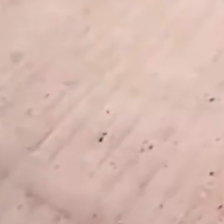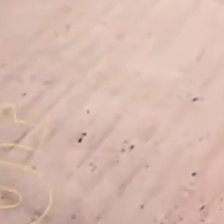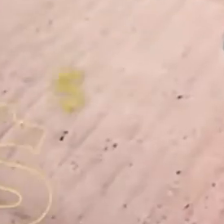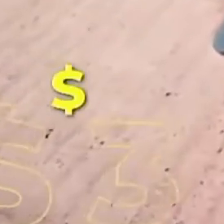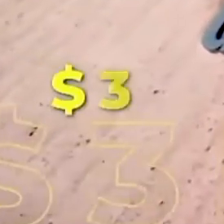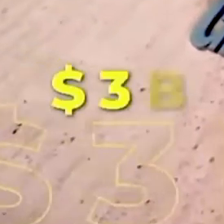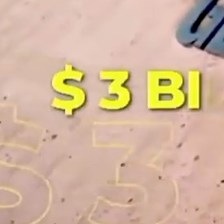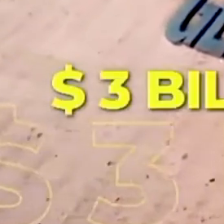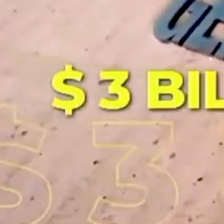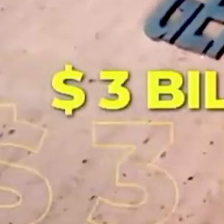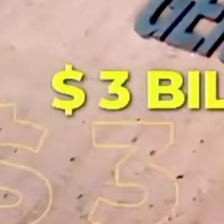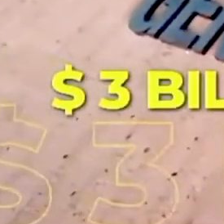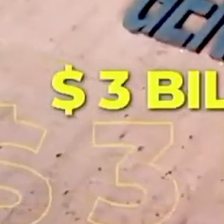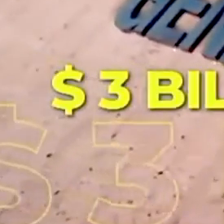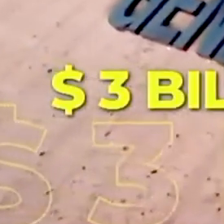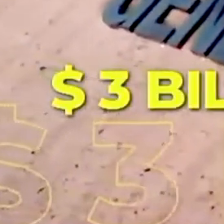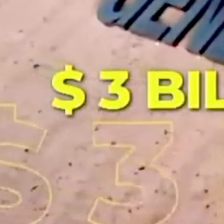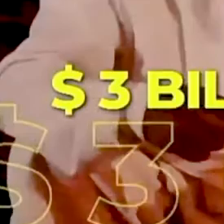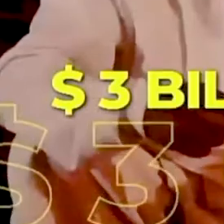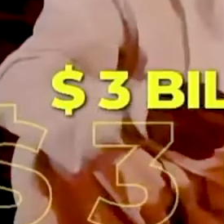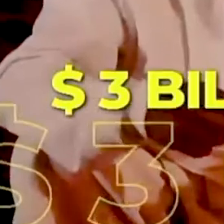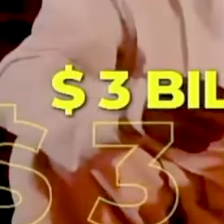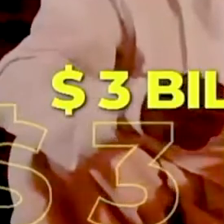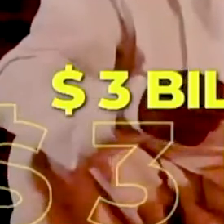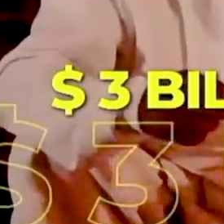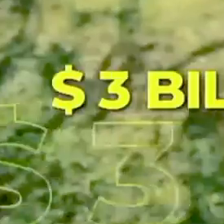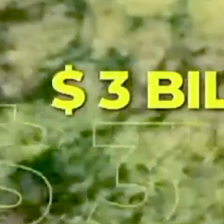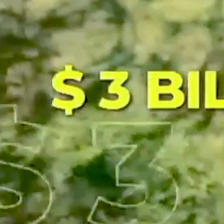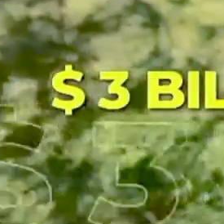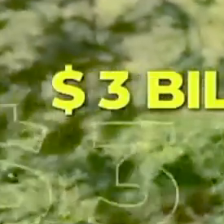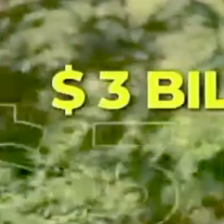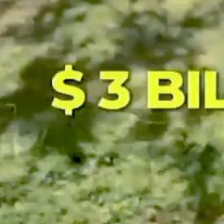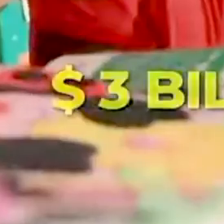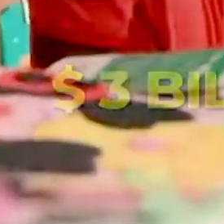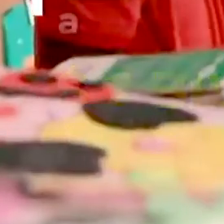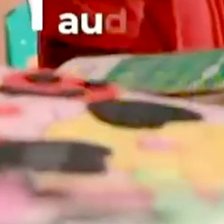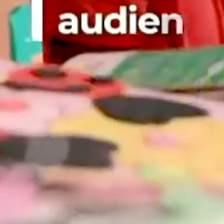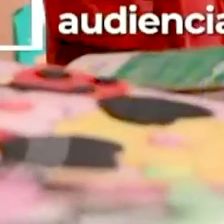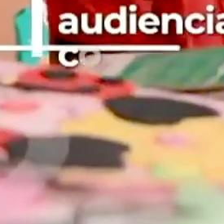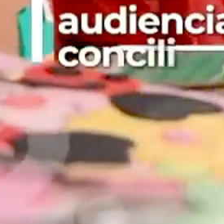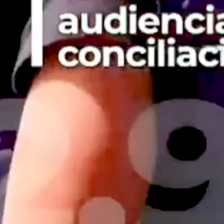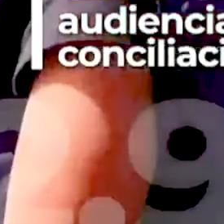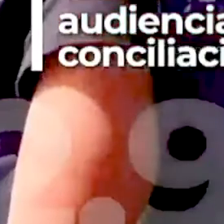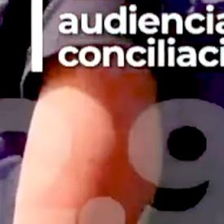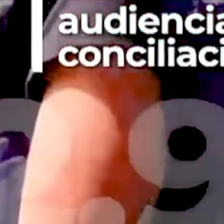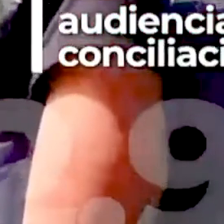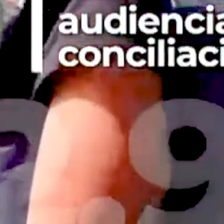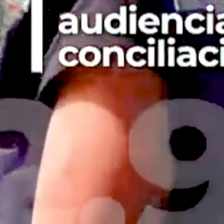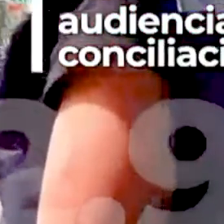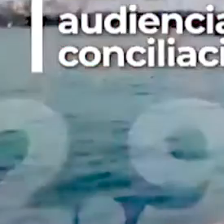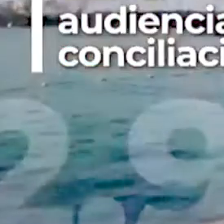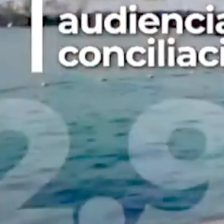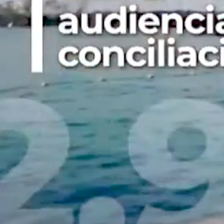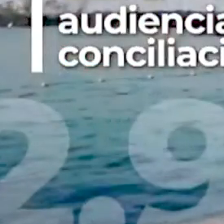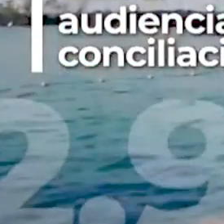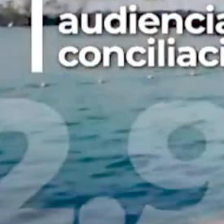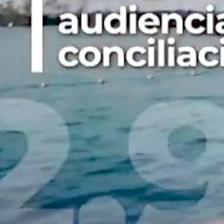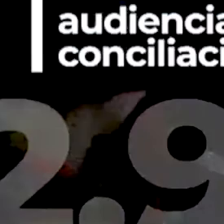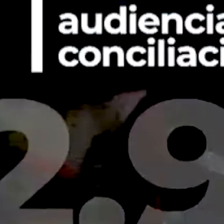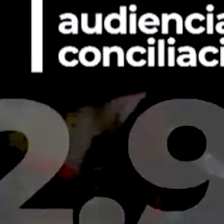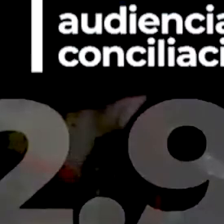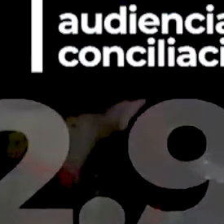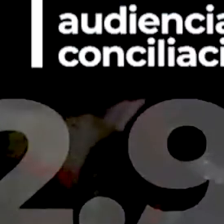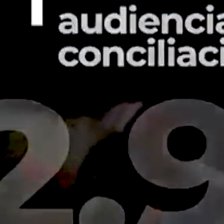cuales representaron un beneficio para el Estado superior a los 3 billones de pesos, y participó en